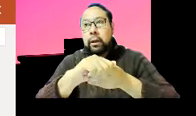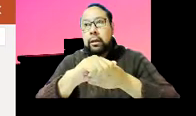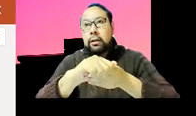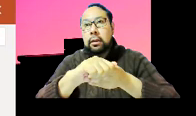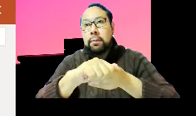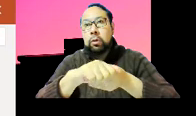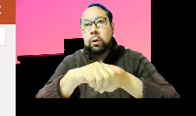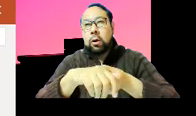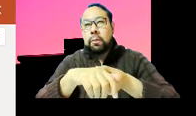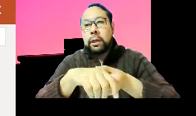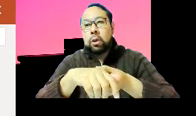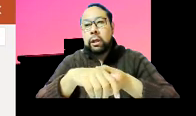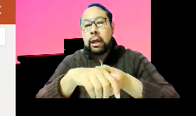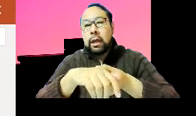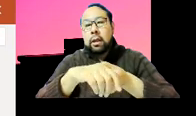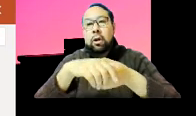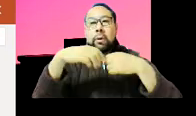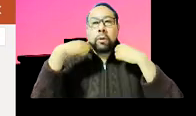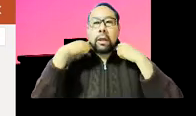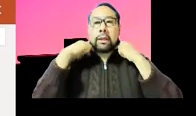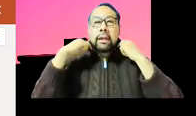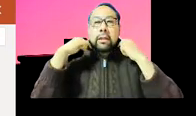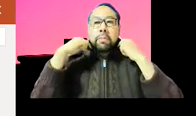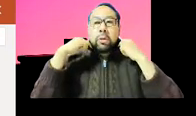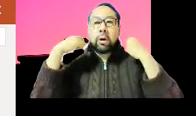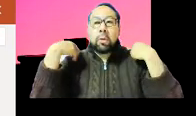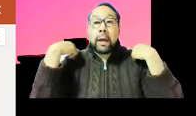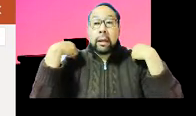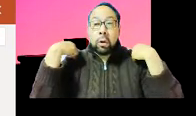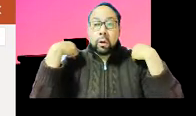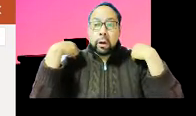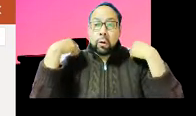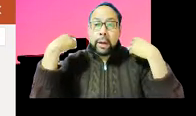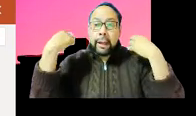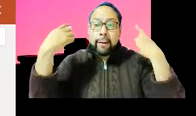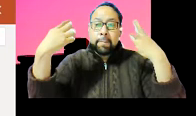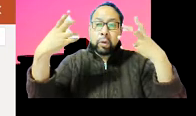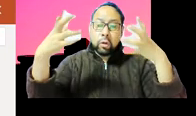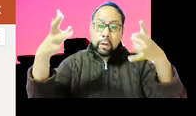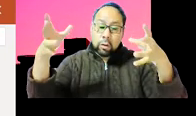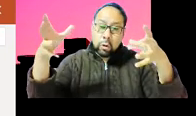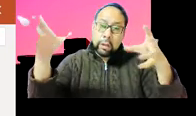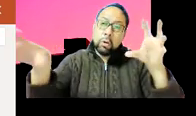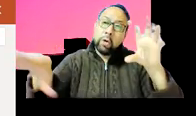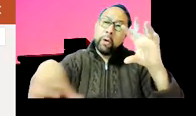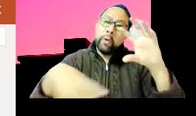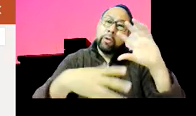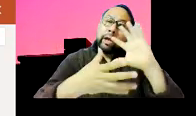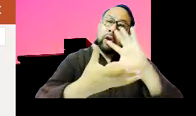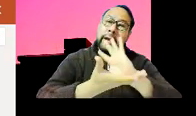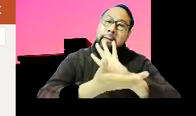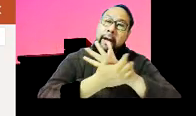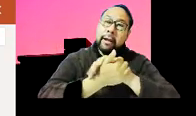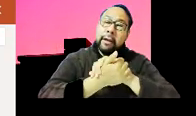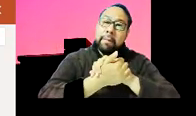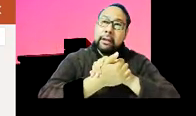argumentación, visual o pictórica, como pudiera ser el tipo de ropa, el color de ropa. Todo esto es un conjunto